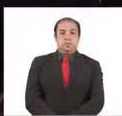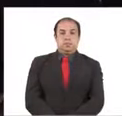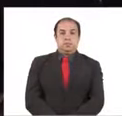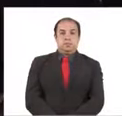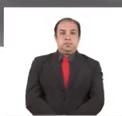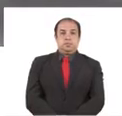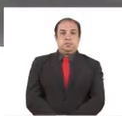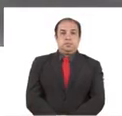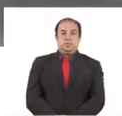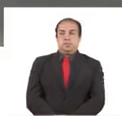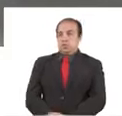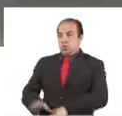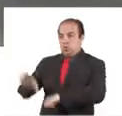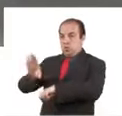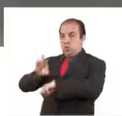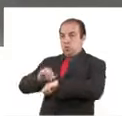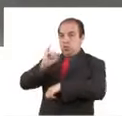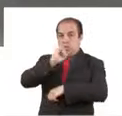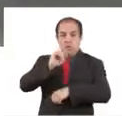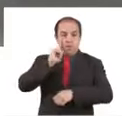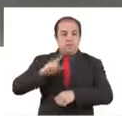Con su permiso, jefa de gobierno.